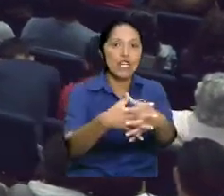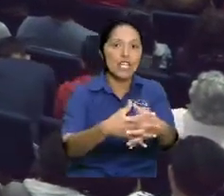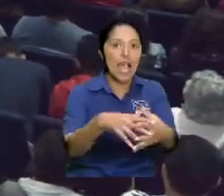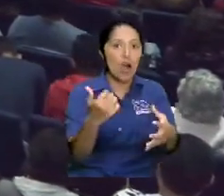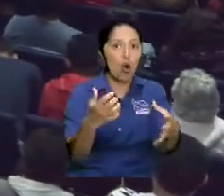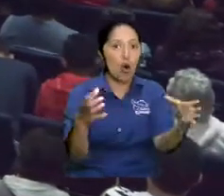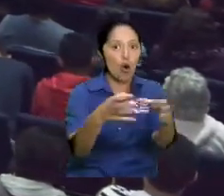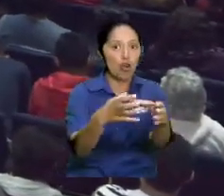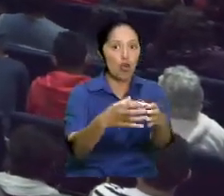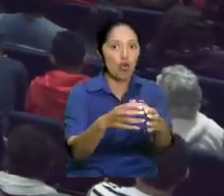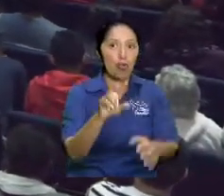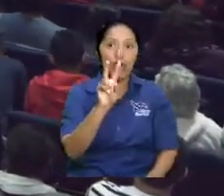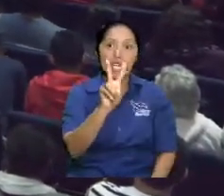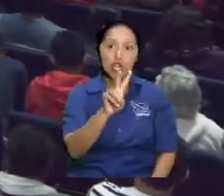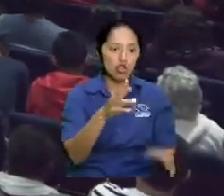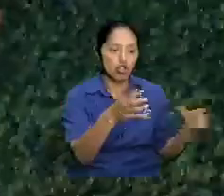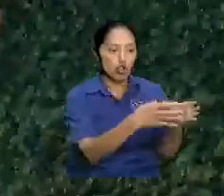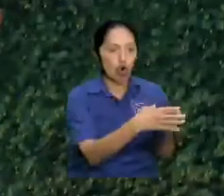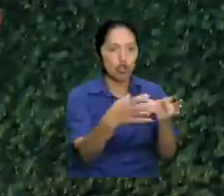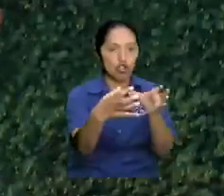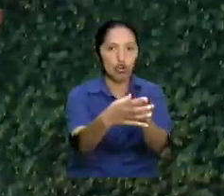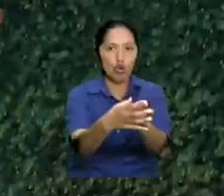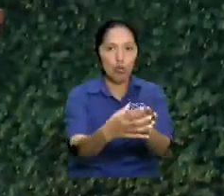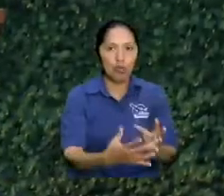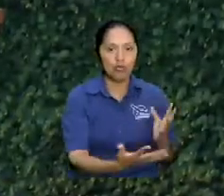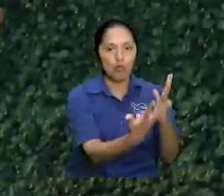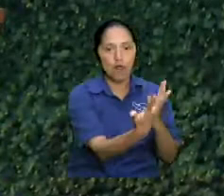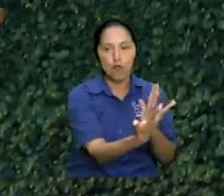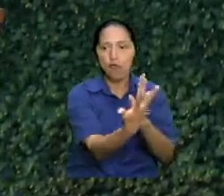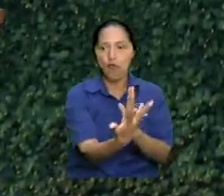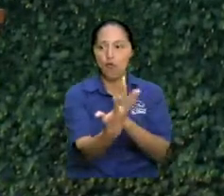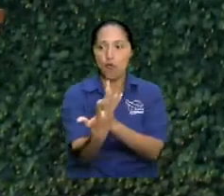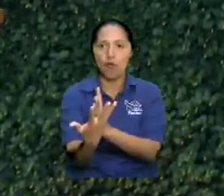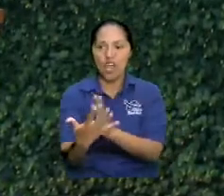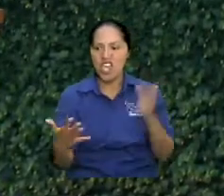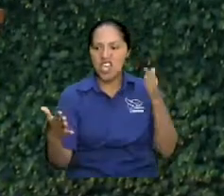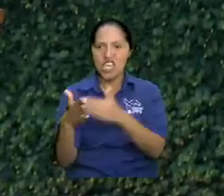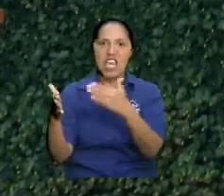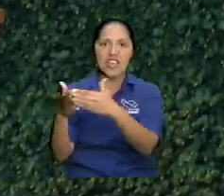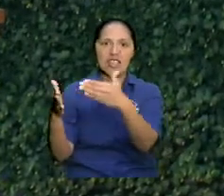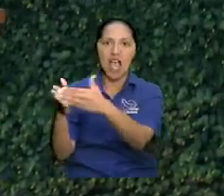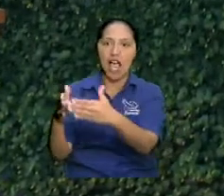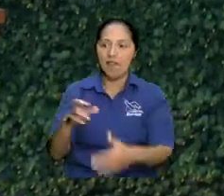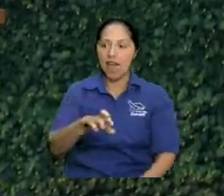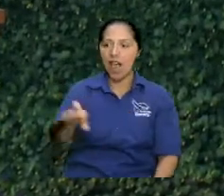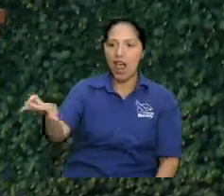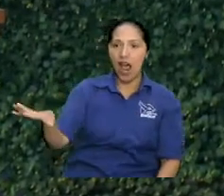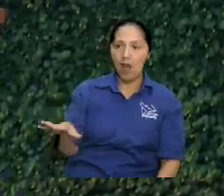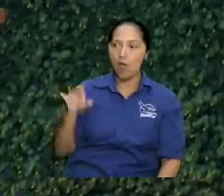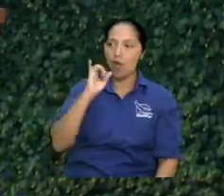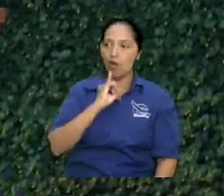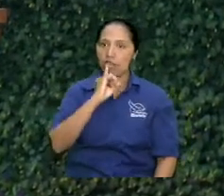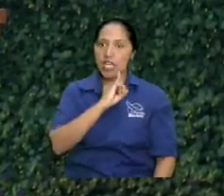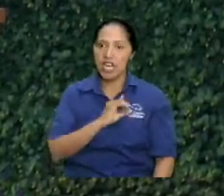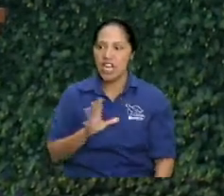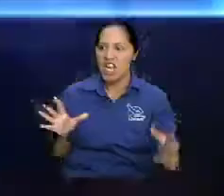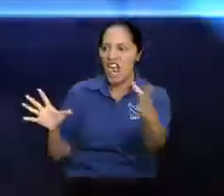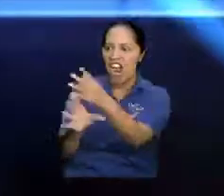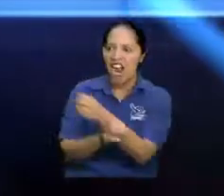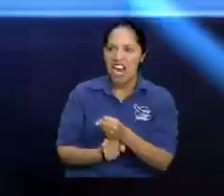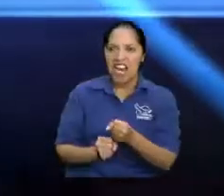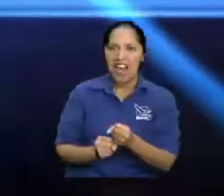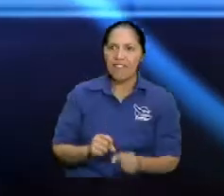contra ellos. Acampaban frente a ellos y destruían el producto de la tierra hasta Gaza. Y no dejaban sustento